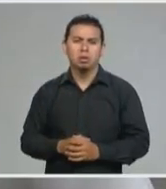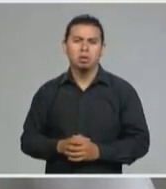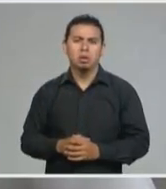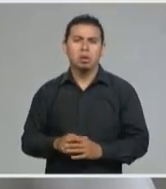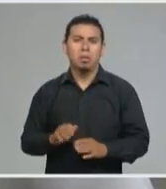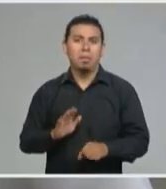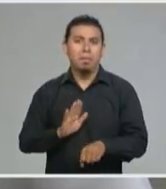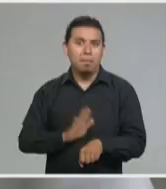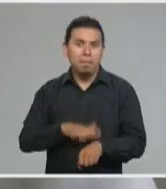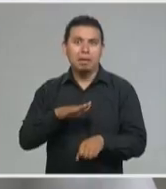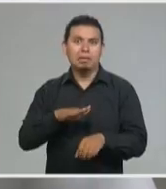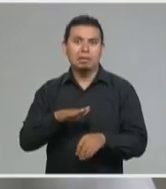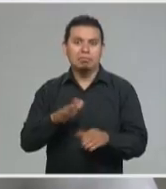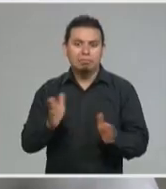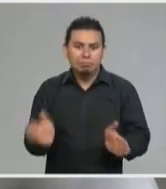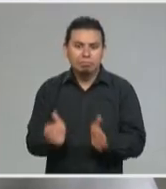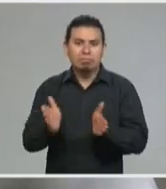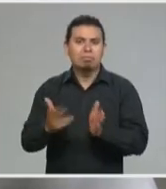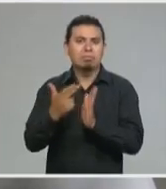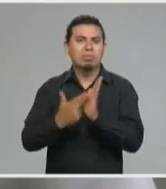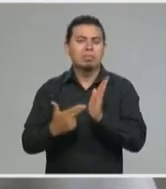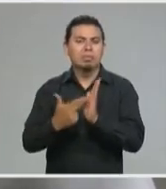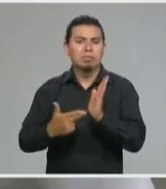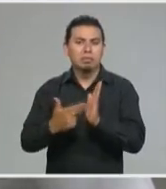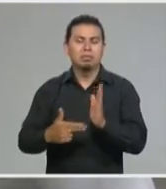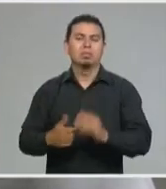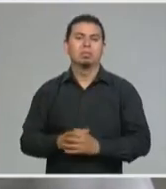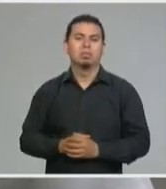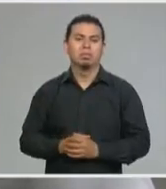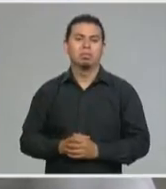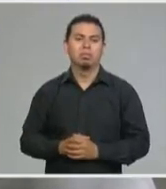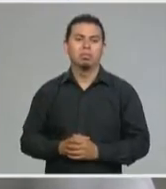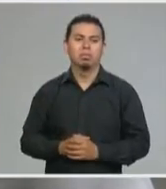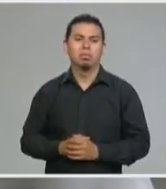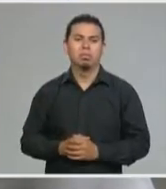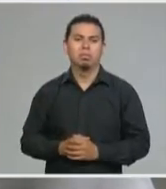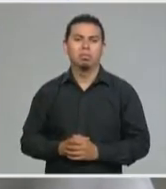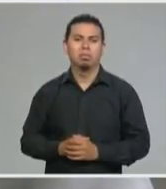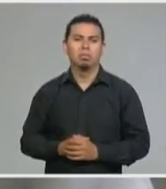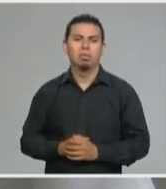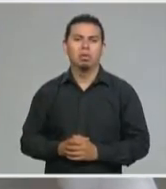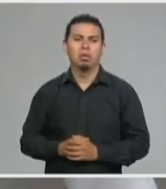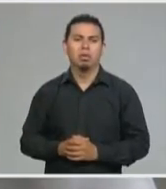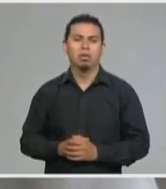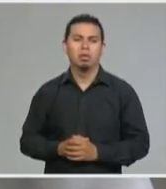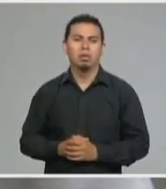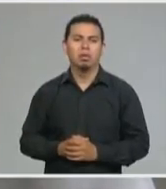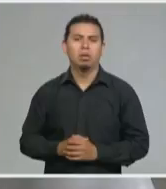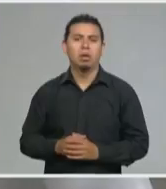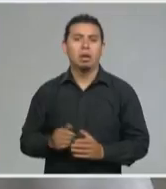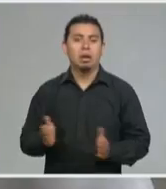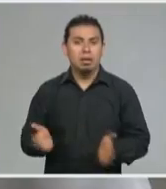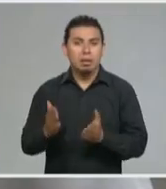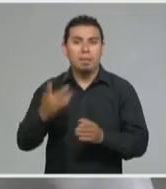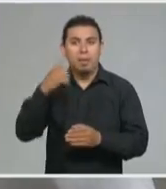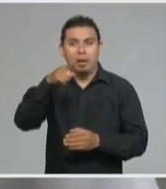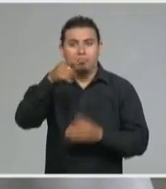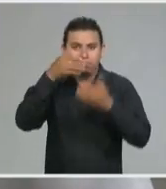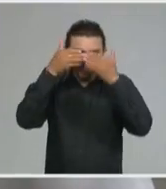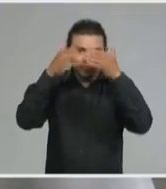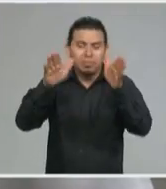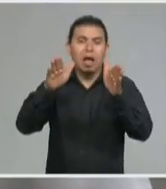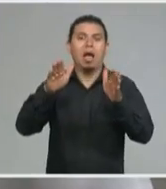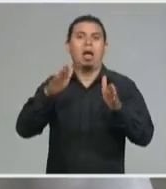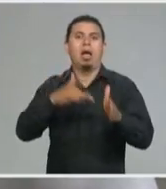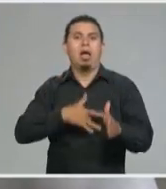incentivar o dar talleres a los ciudadanos de la comunidad, motivarlos para que enseñen